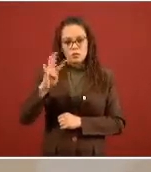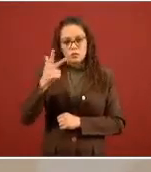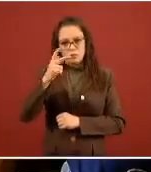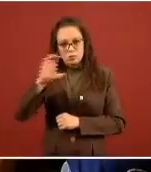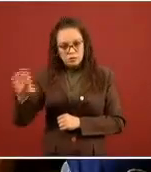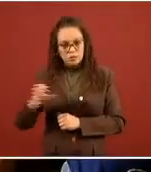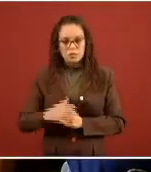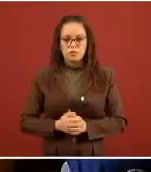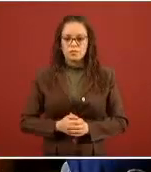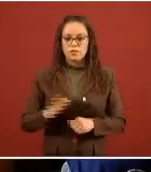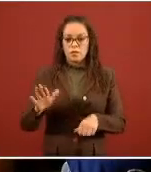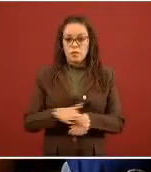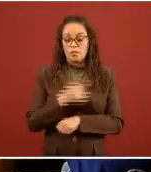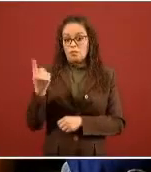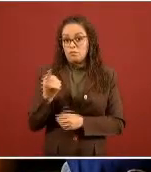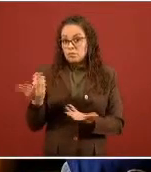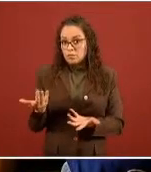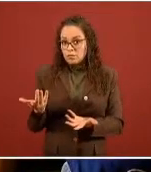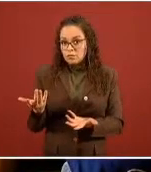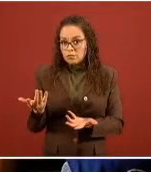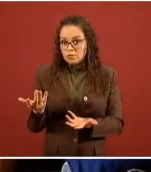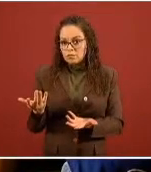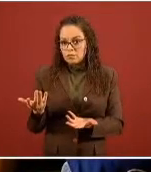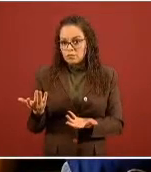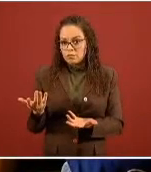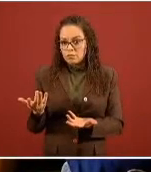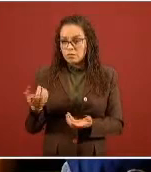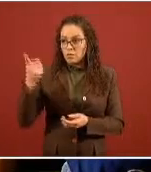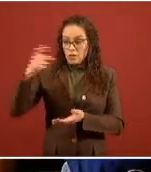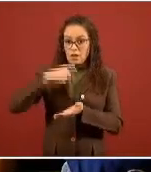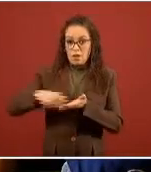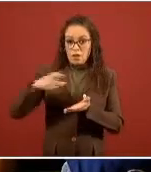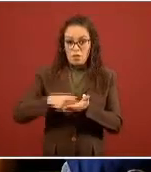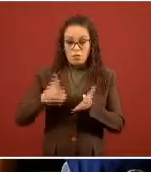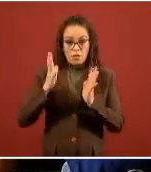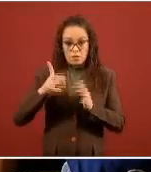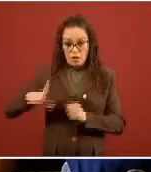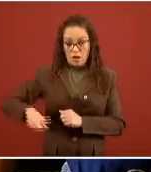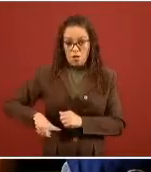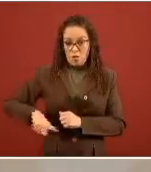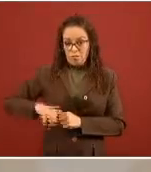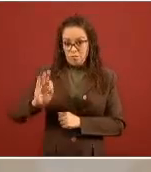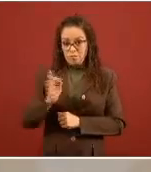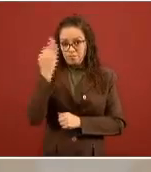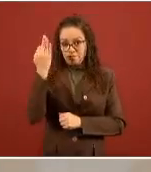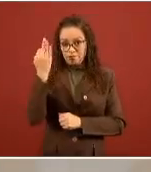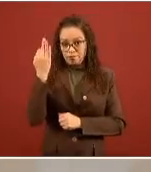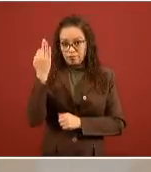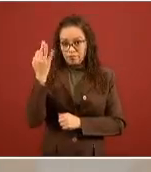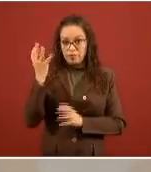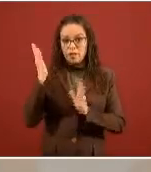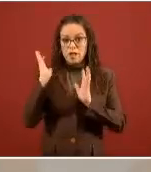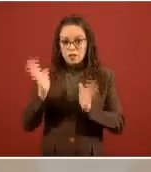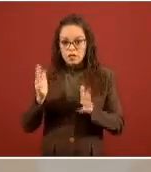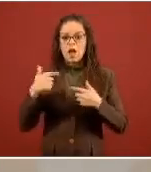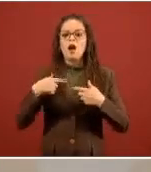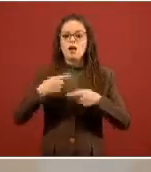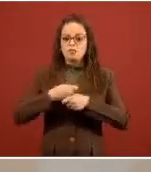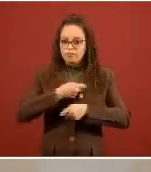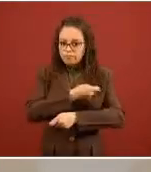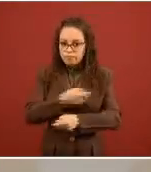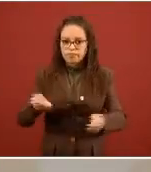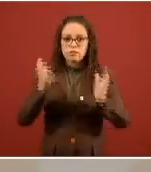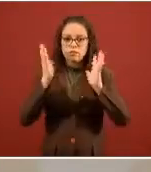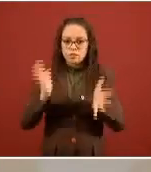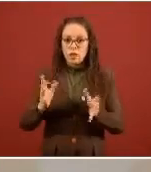800-0044-800, porque no hay razón. La adquisición que hizo el gobierno federal ya se concretó su entrega. Entonces,